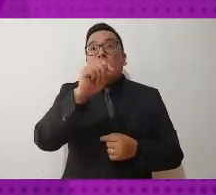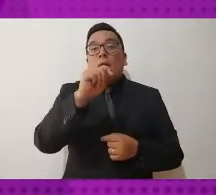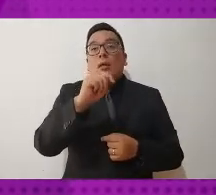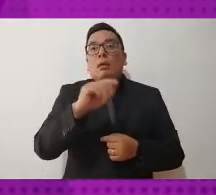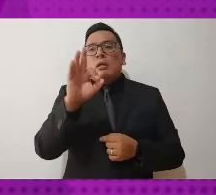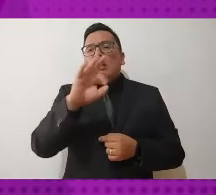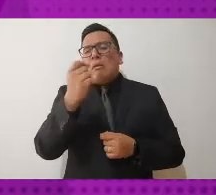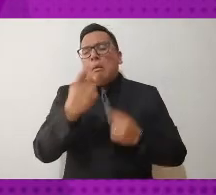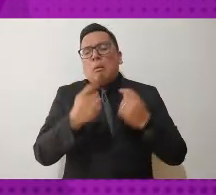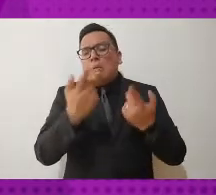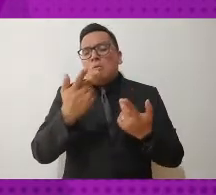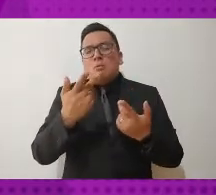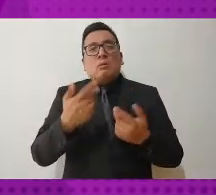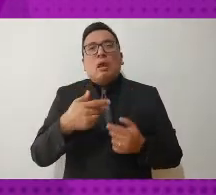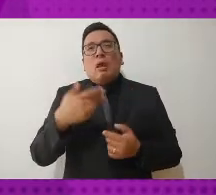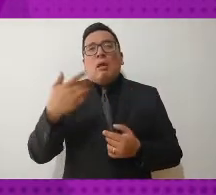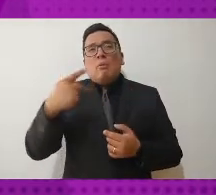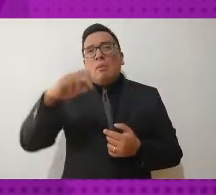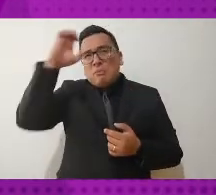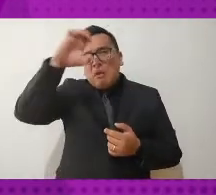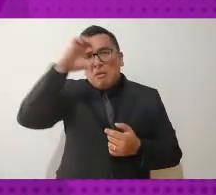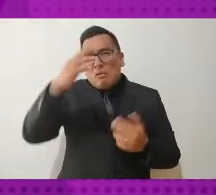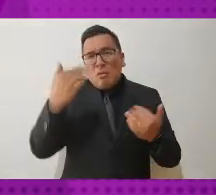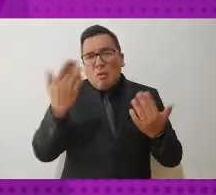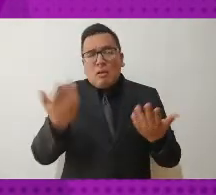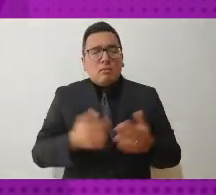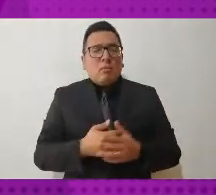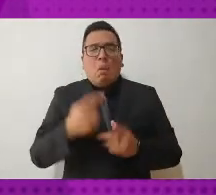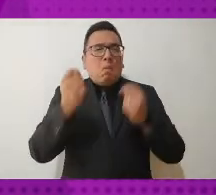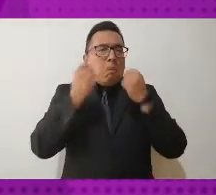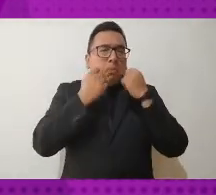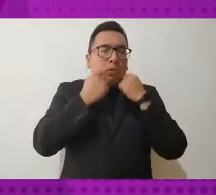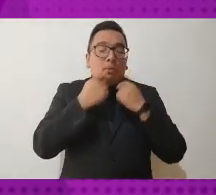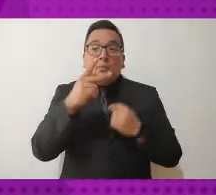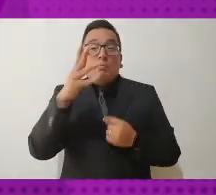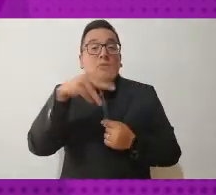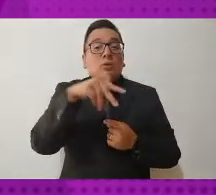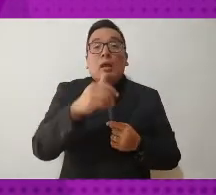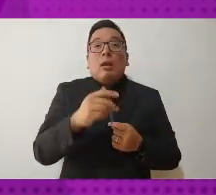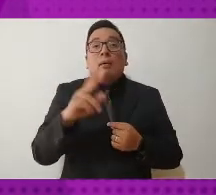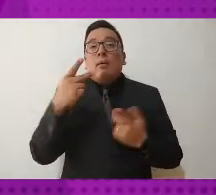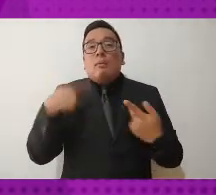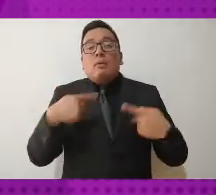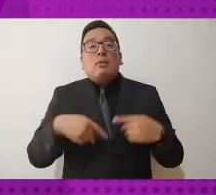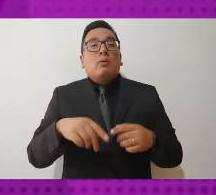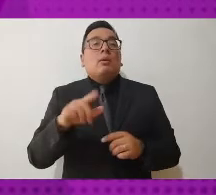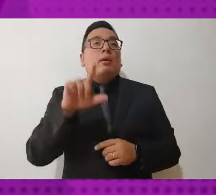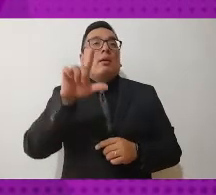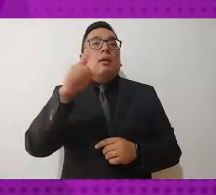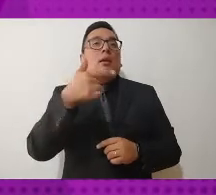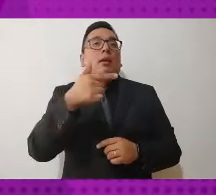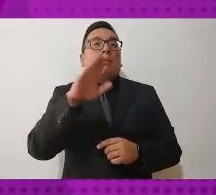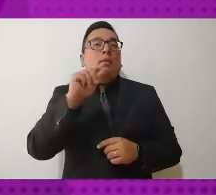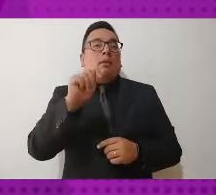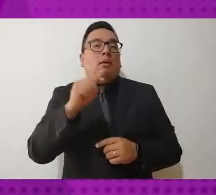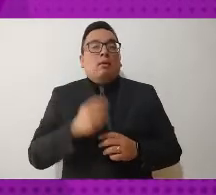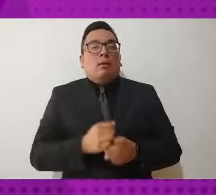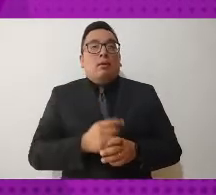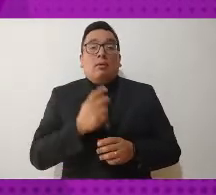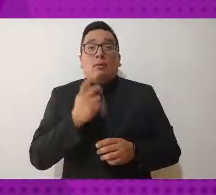que algunos ni siquiera tenían trabajo previo ni trabajo ni nada pero Buscar meter a cualquier persona de la diversidad